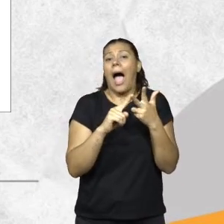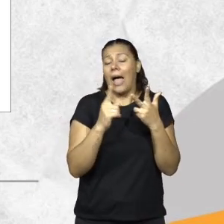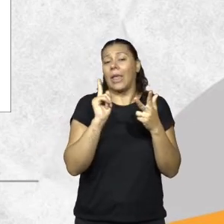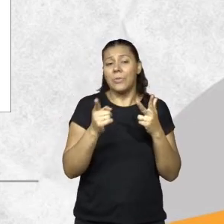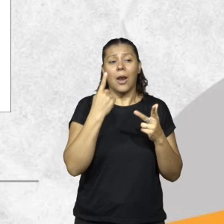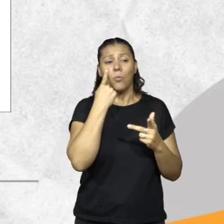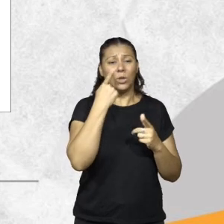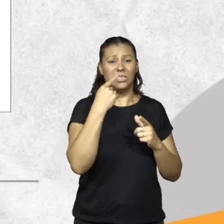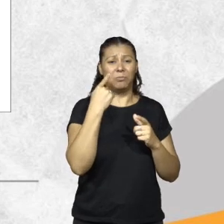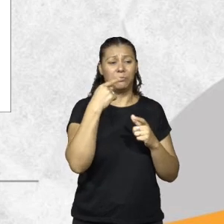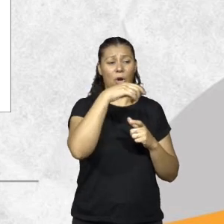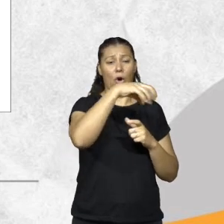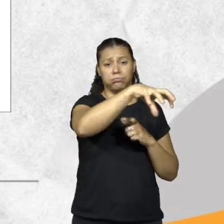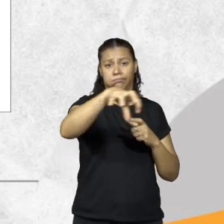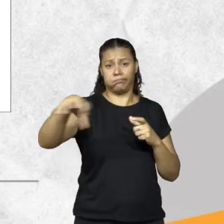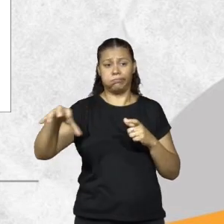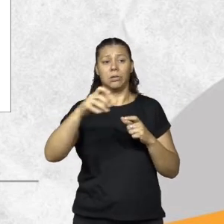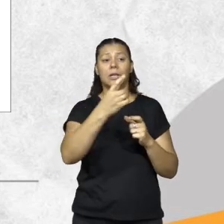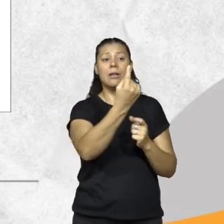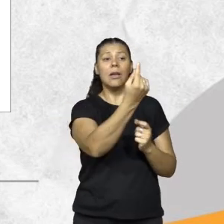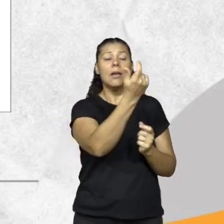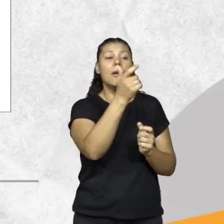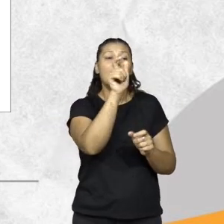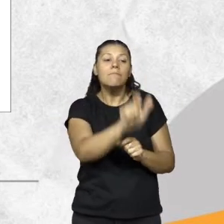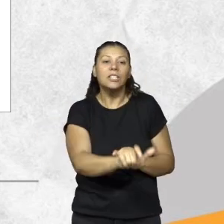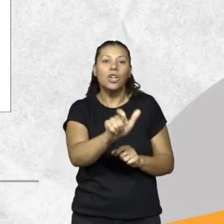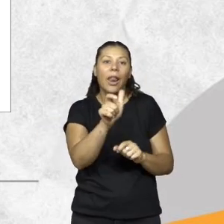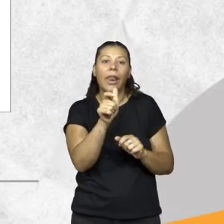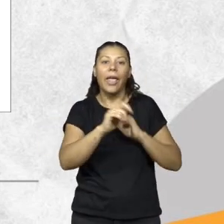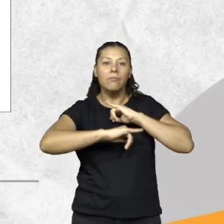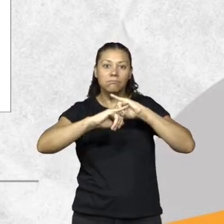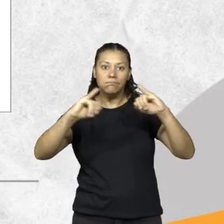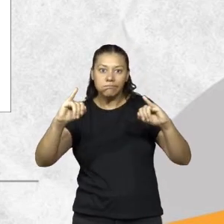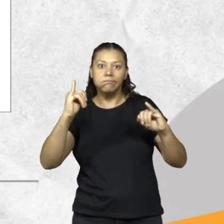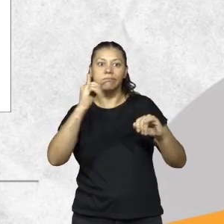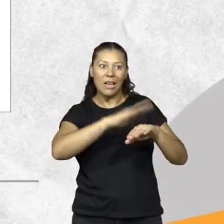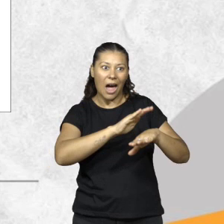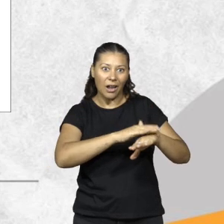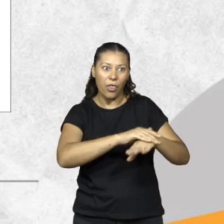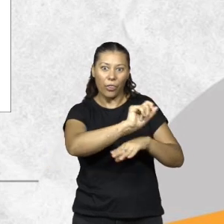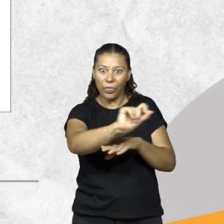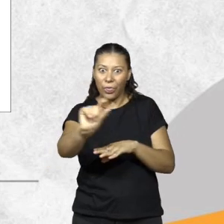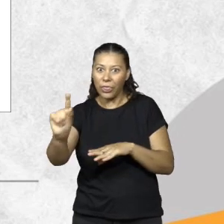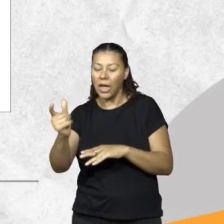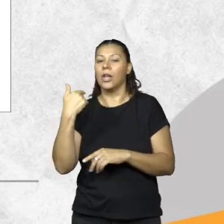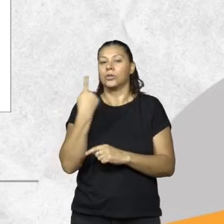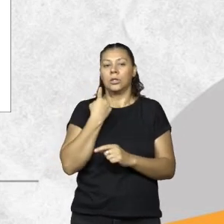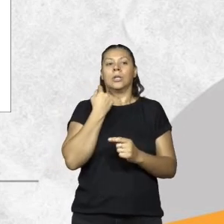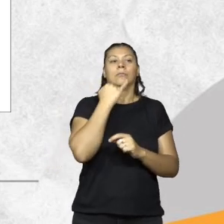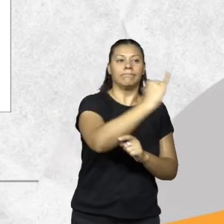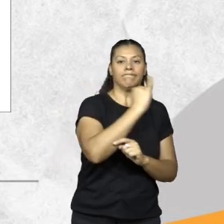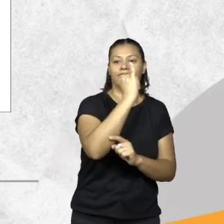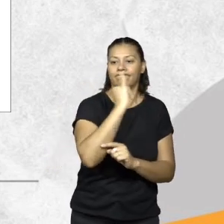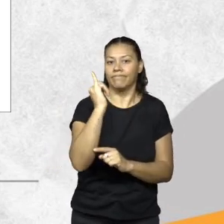municipio, de cómo hay que anunciarle a la población. O sea, no es fácil decirle a un municipio que vive del